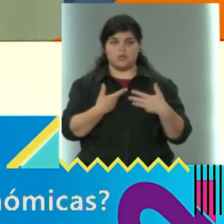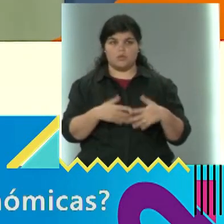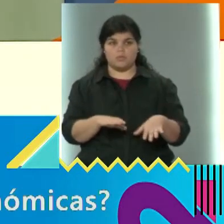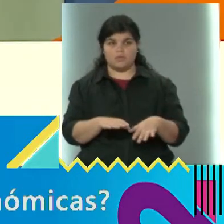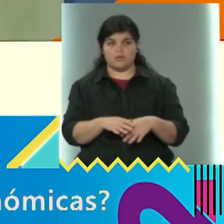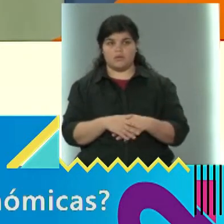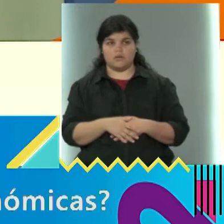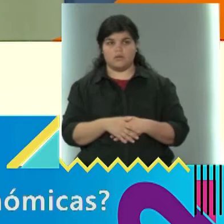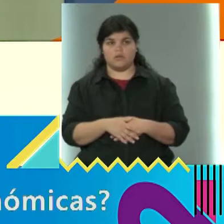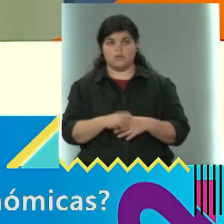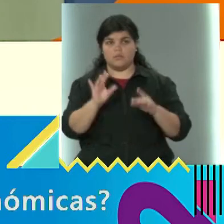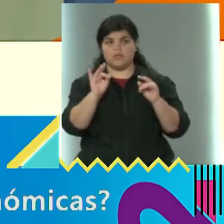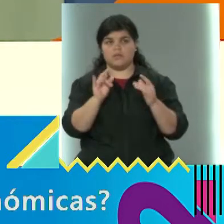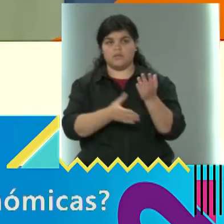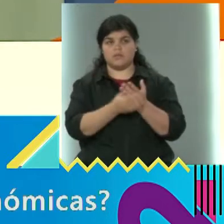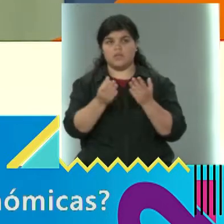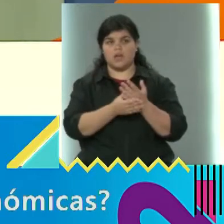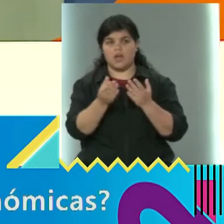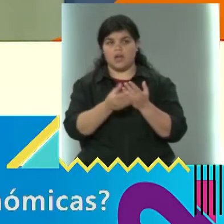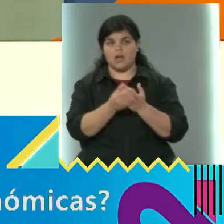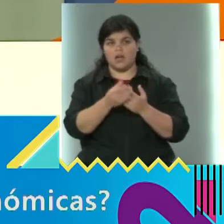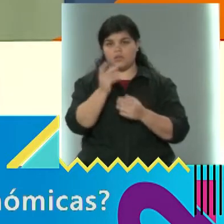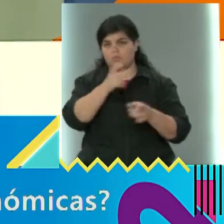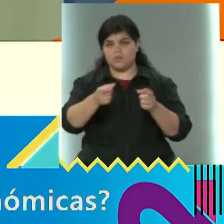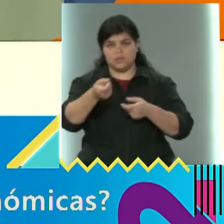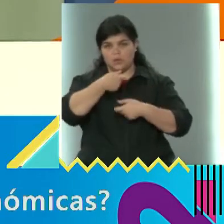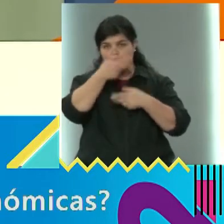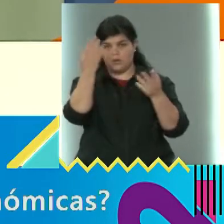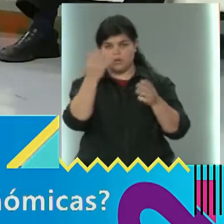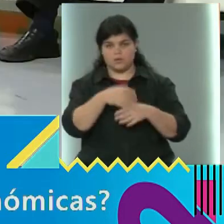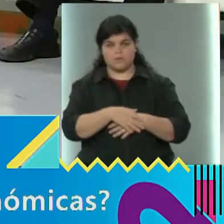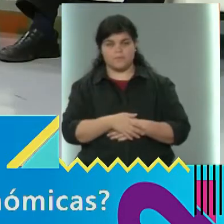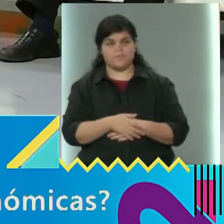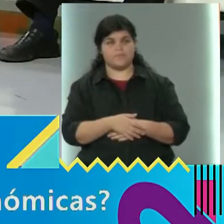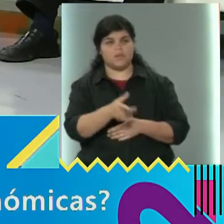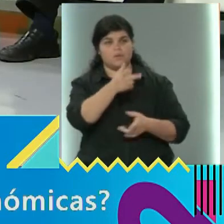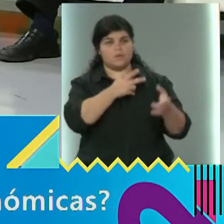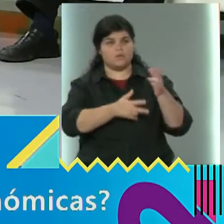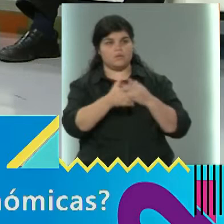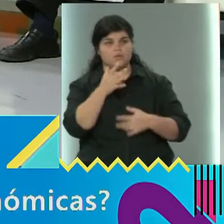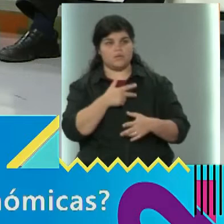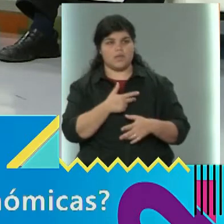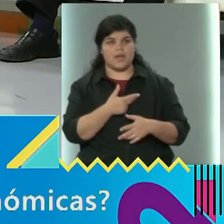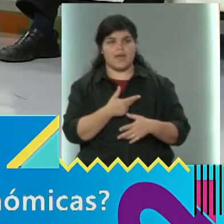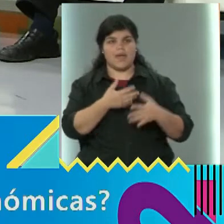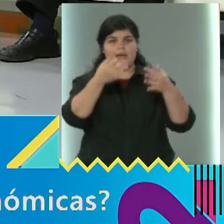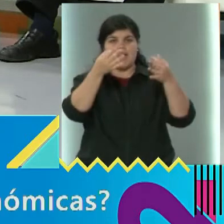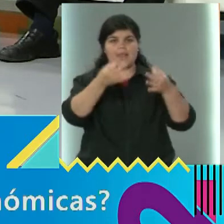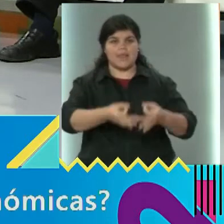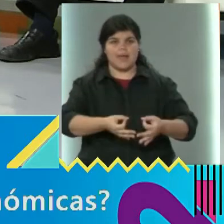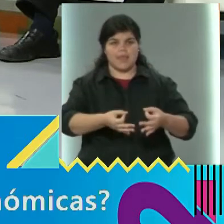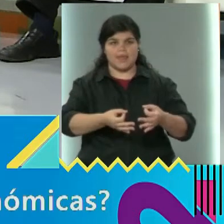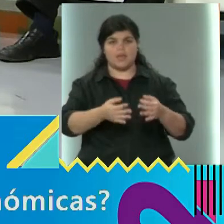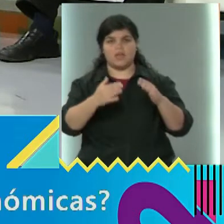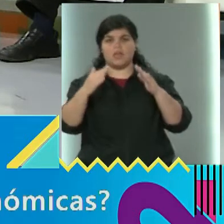un costo del poder adquisitivo de cualquier persona. Hablaste de calidad y de vivienda social en una misma oración, en un